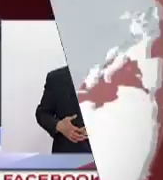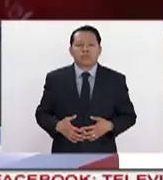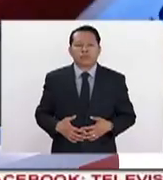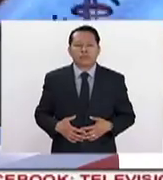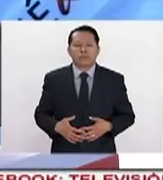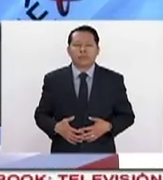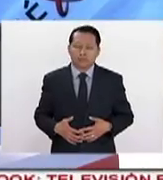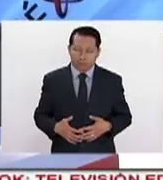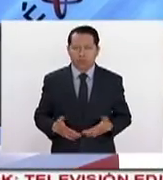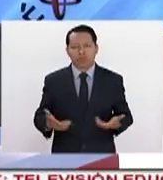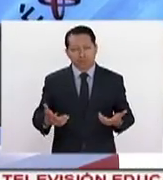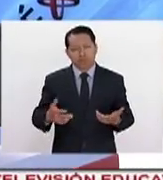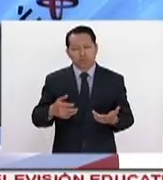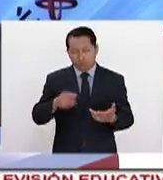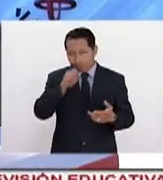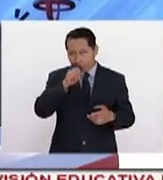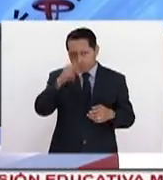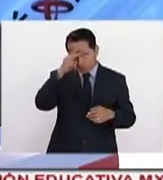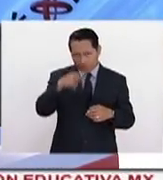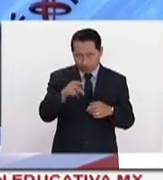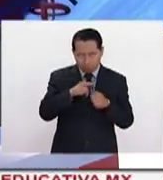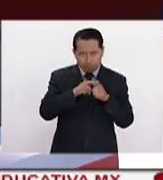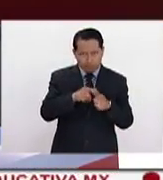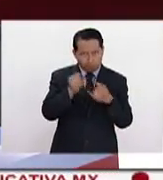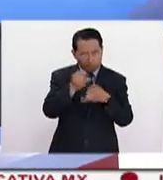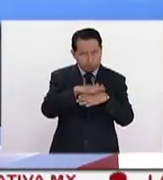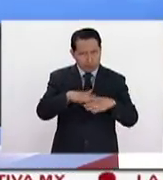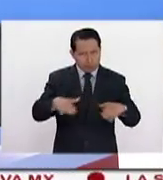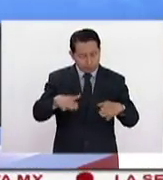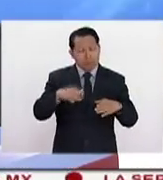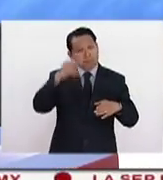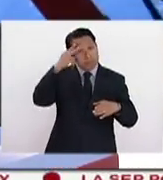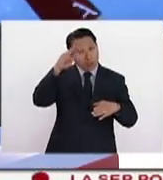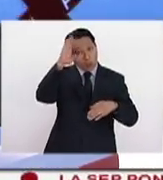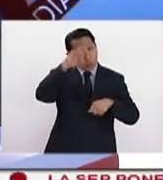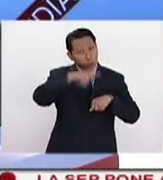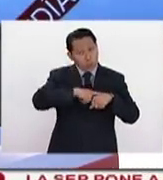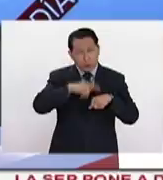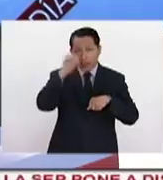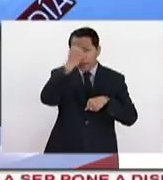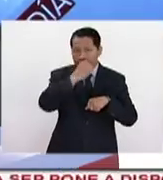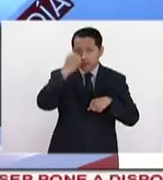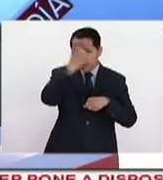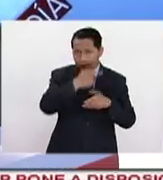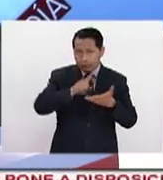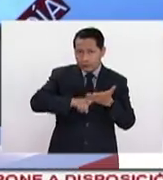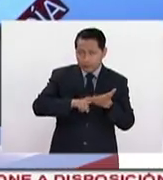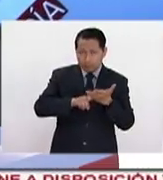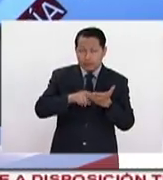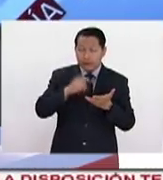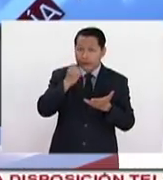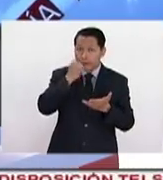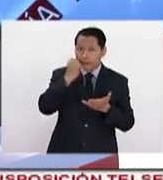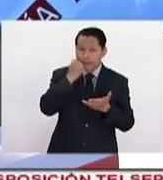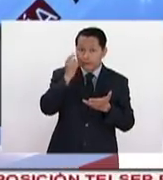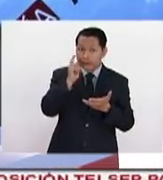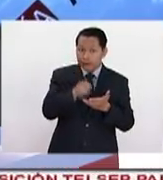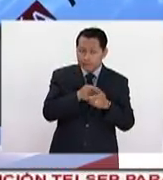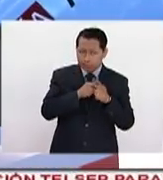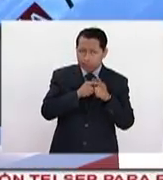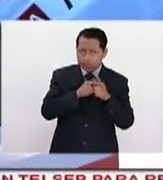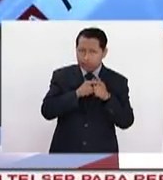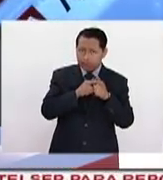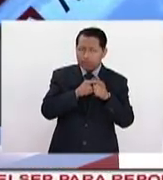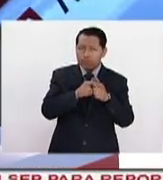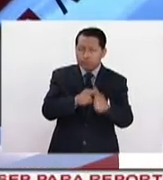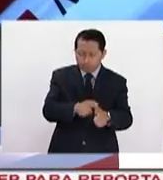español. De regreso a nuestro país, y es que en México cada vez la cultura de la evaluación en el sistema educativo avanza. Le